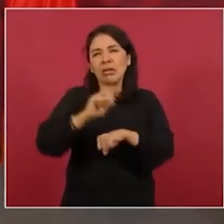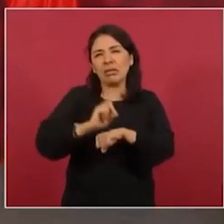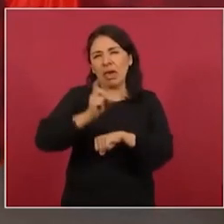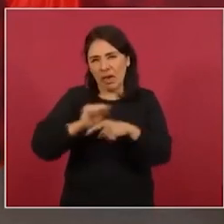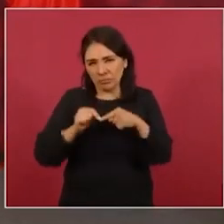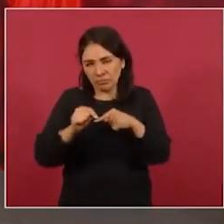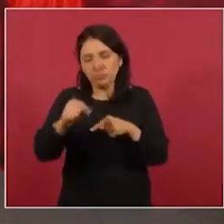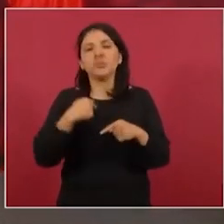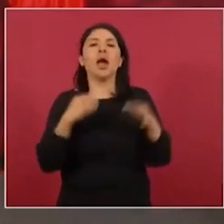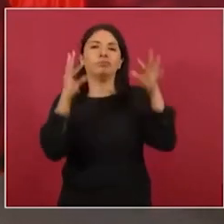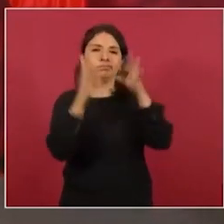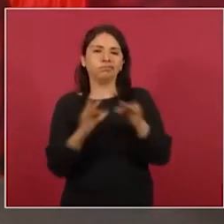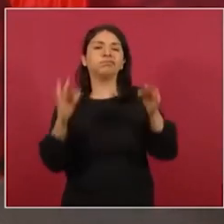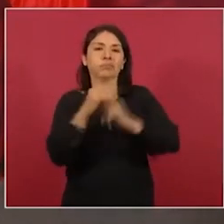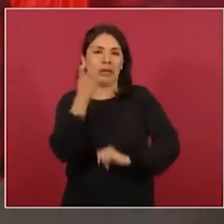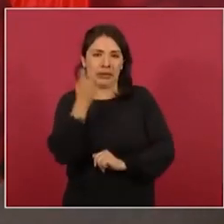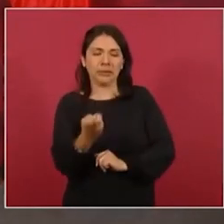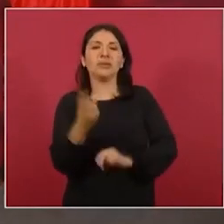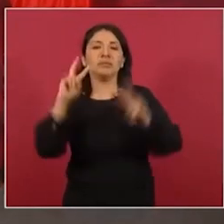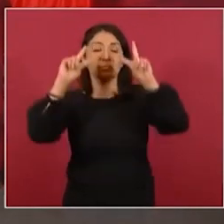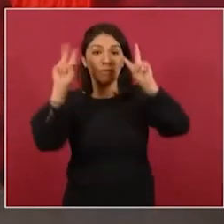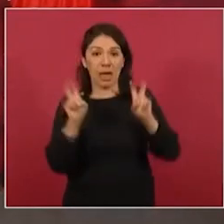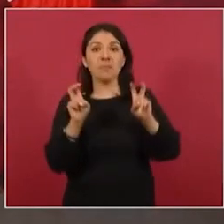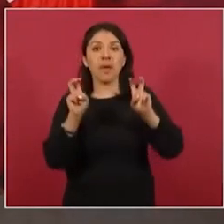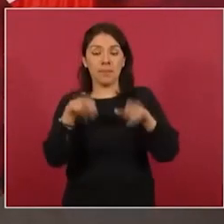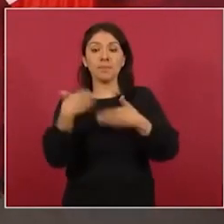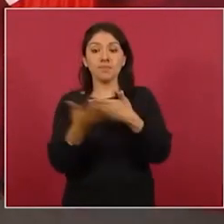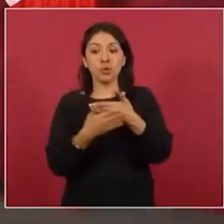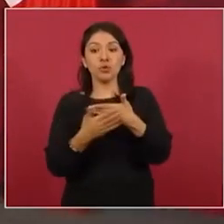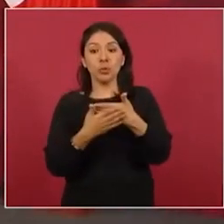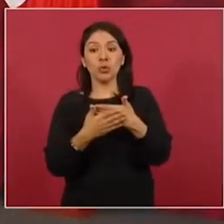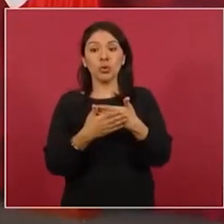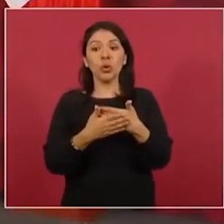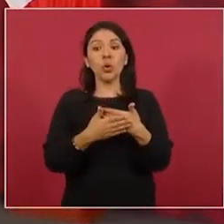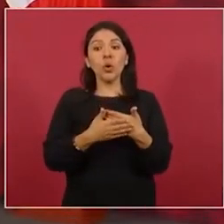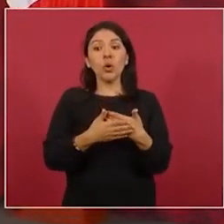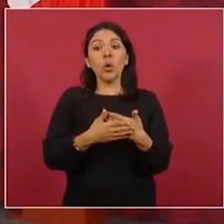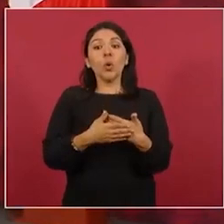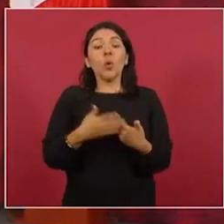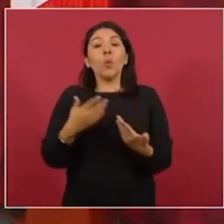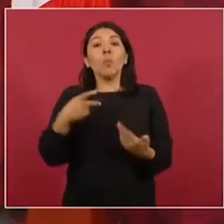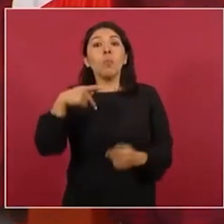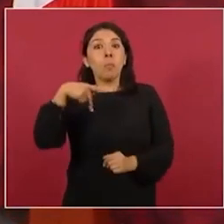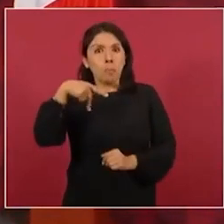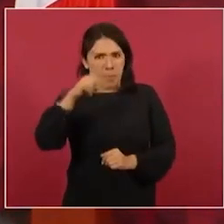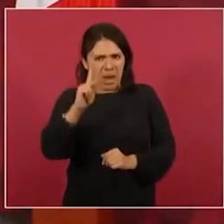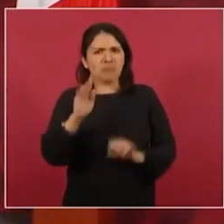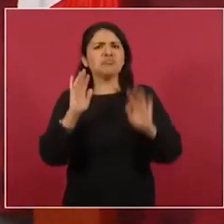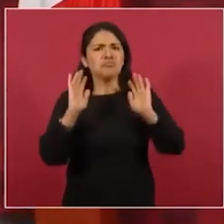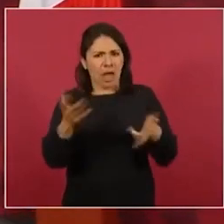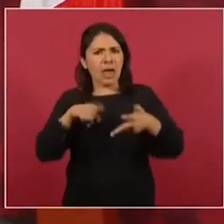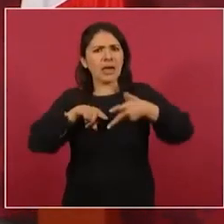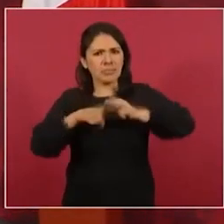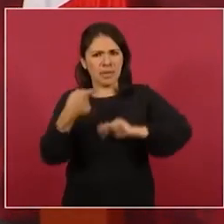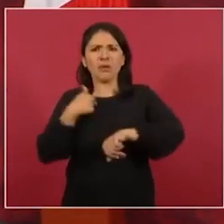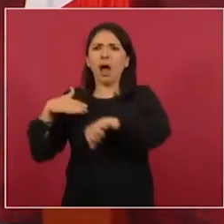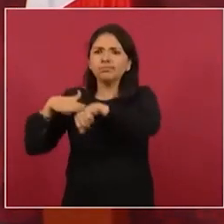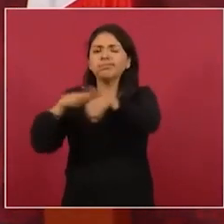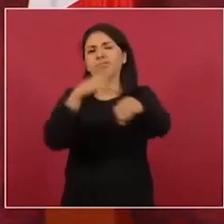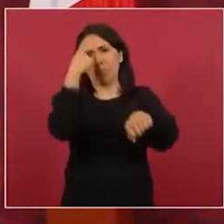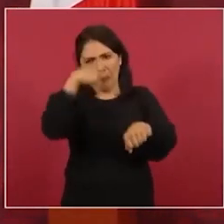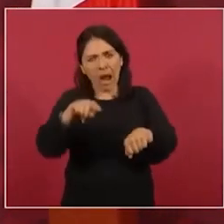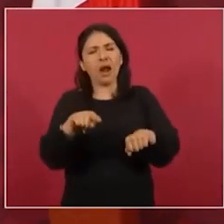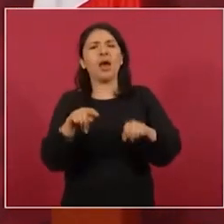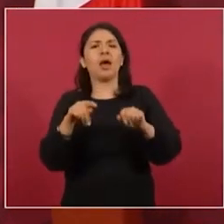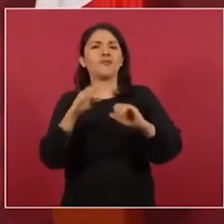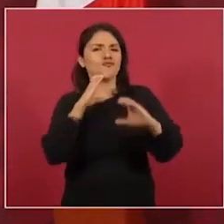empezar a hablar sobre este asunto, pero ya estoy llamando al diálogo y les estoy